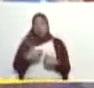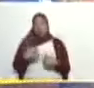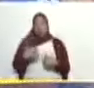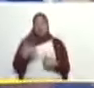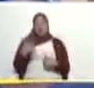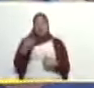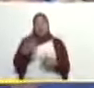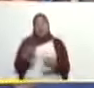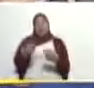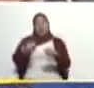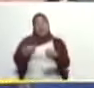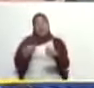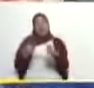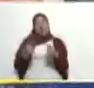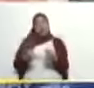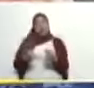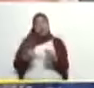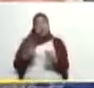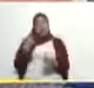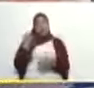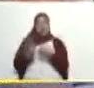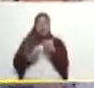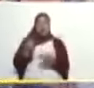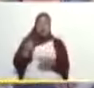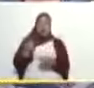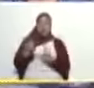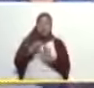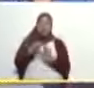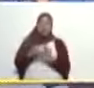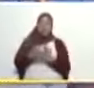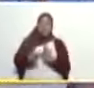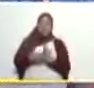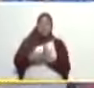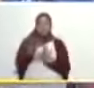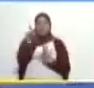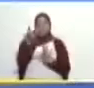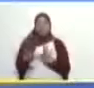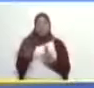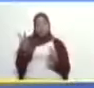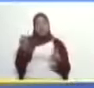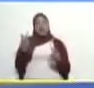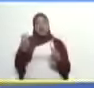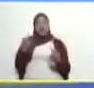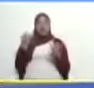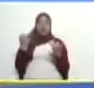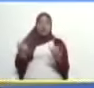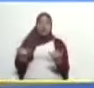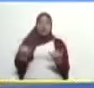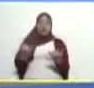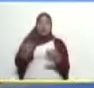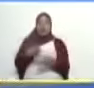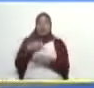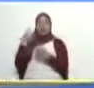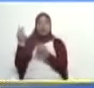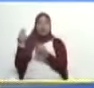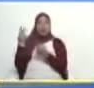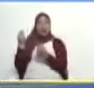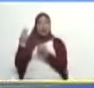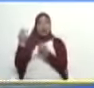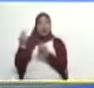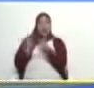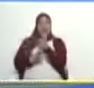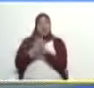derrotando el bloqueo criminal. Y yo creo que en la medida que se acercan estas nuevas horas de esperanza para el